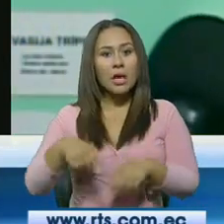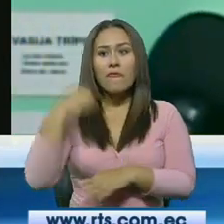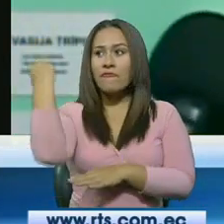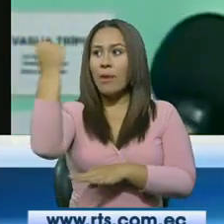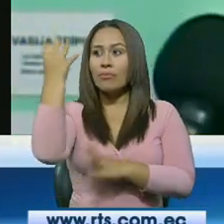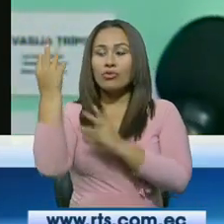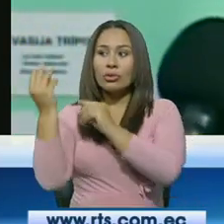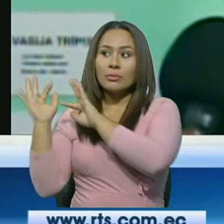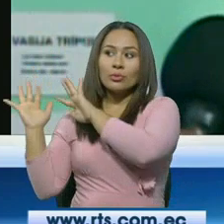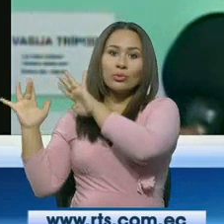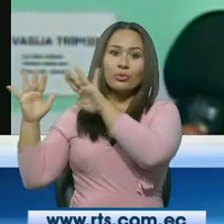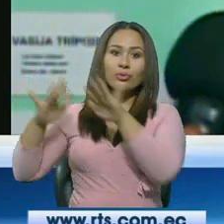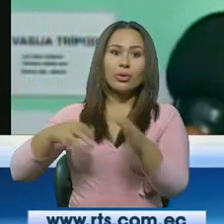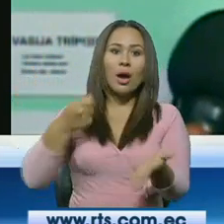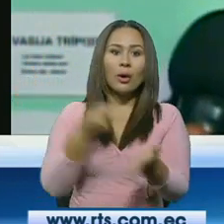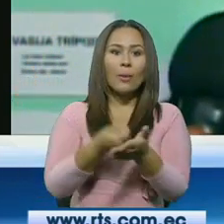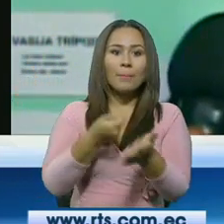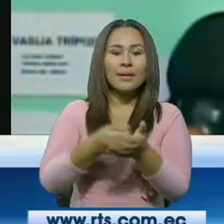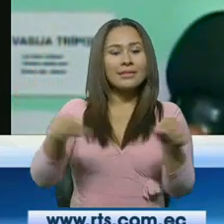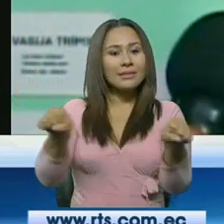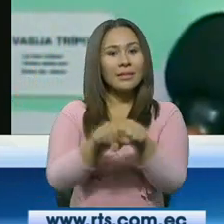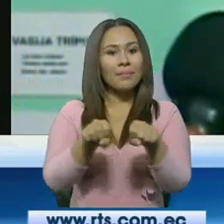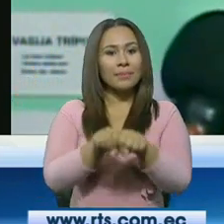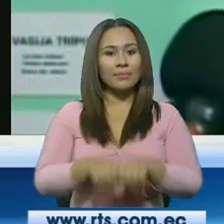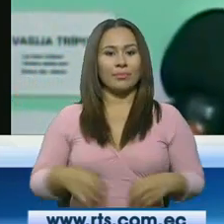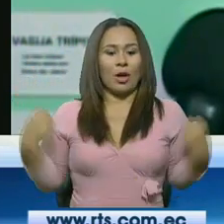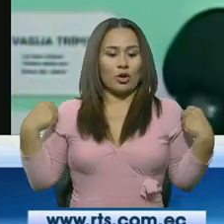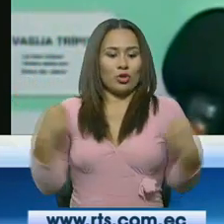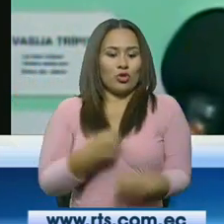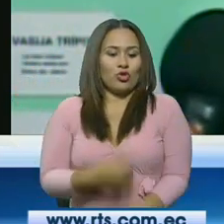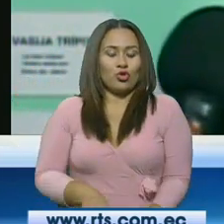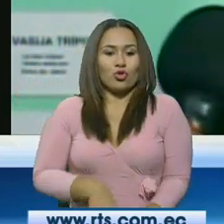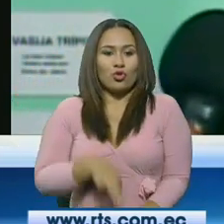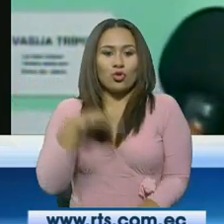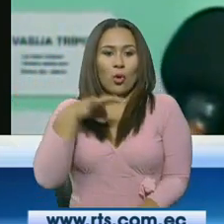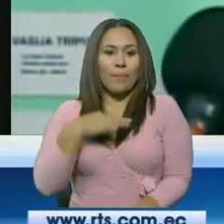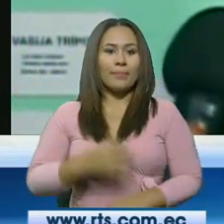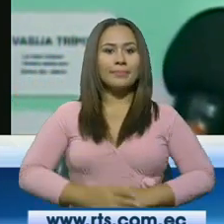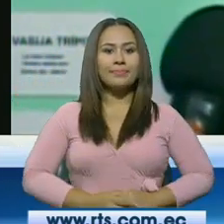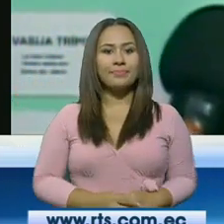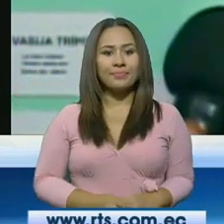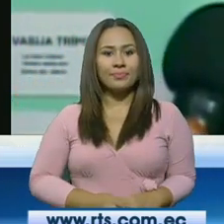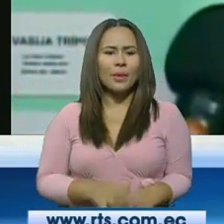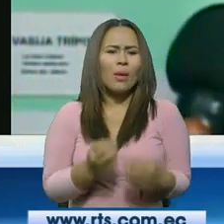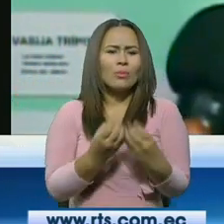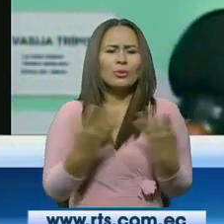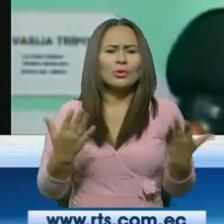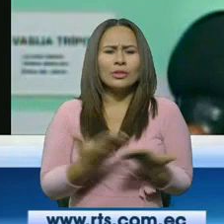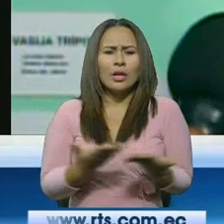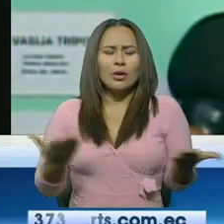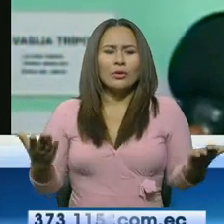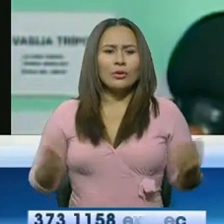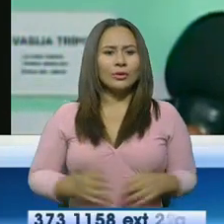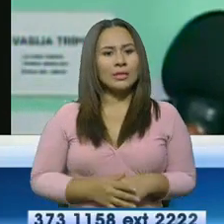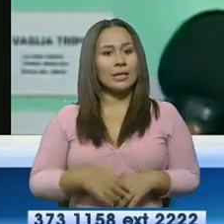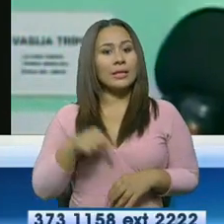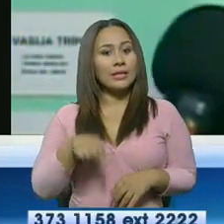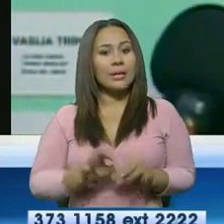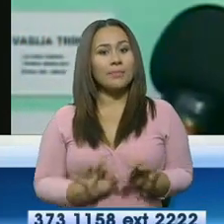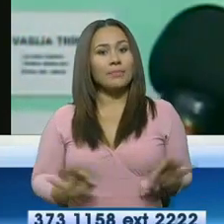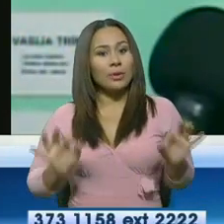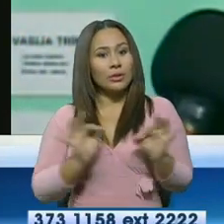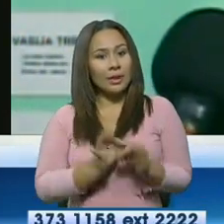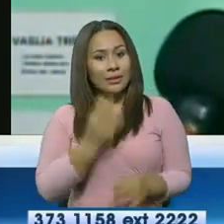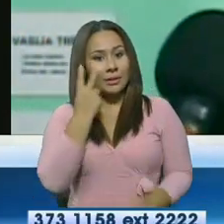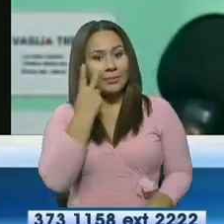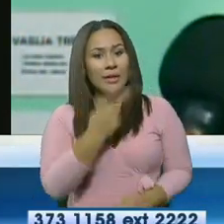famosos en todo el Ecuador, las chompas, sí. Hasta ahí llegan las artesanías de nuestro cantón, partiendo